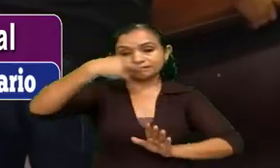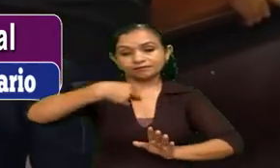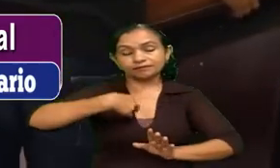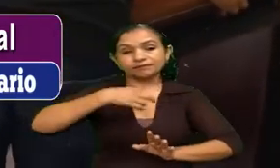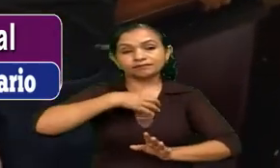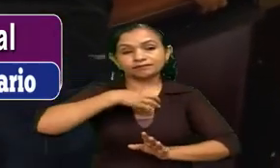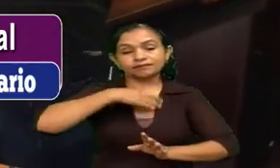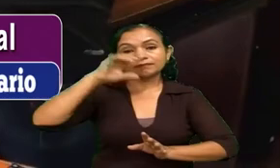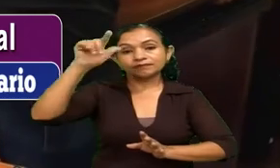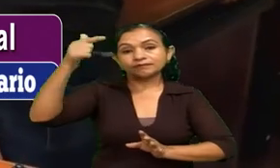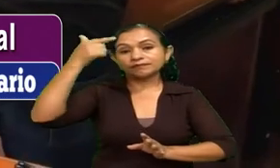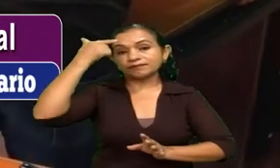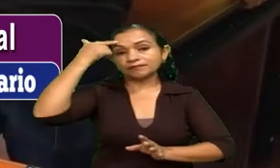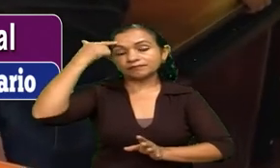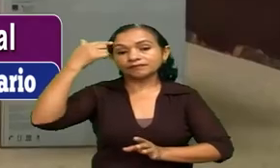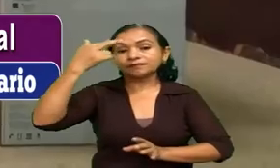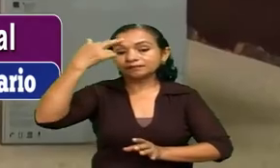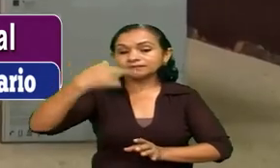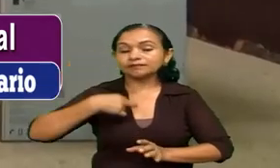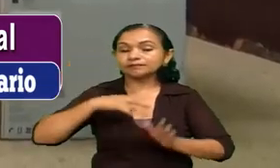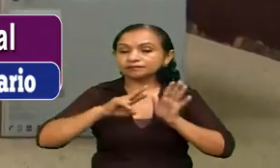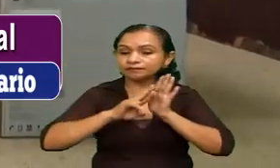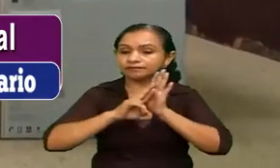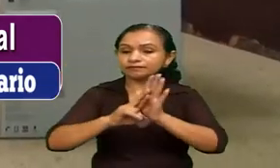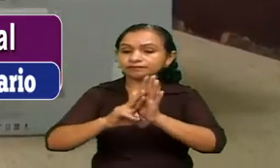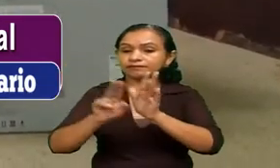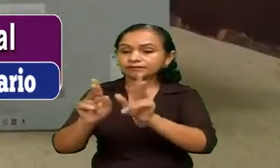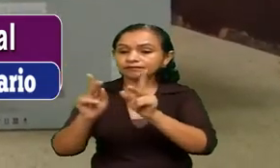gobierno, responder, cumplirle